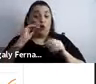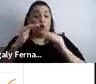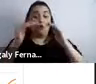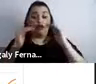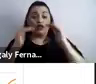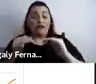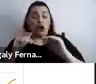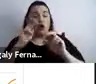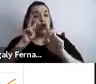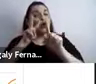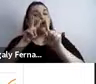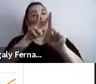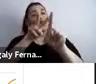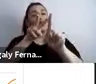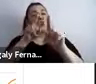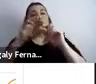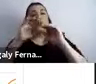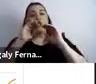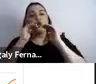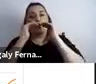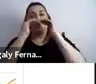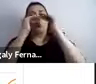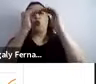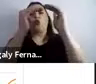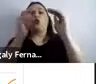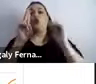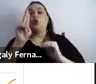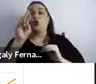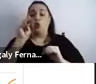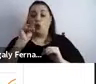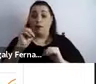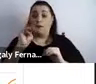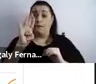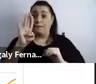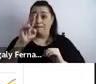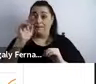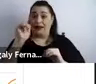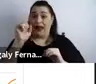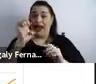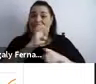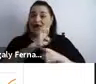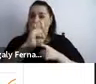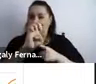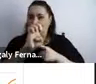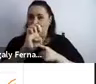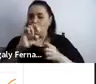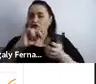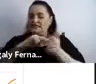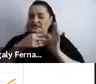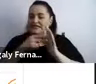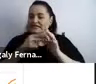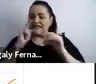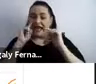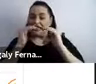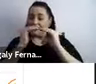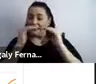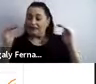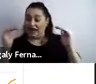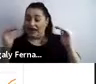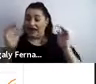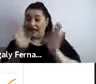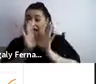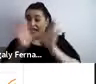umbral ético es aquel nivel por encima del cual, si se generaliza a toda la